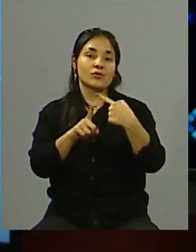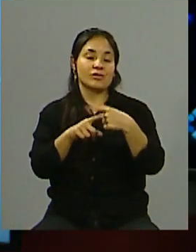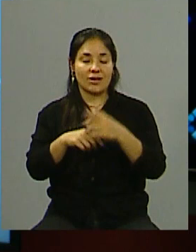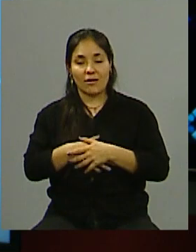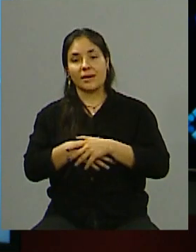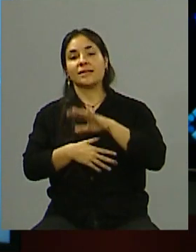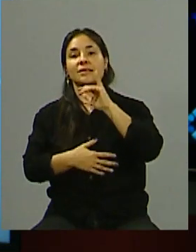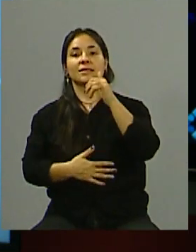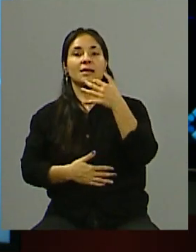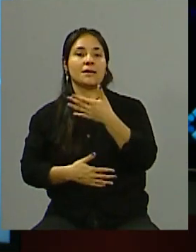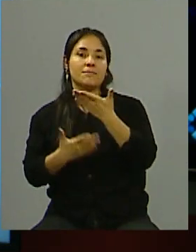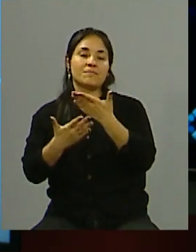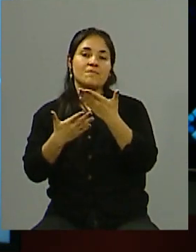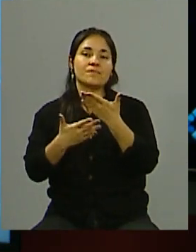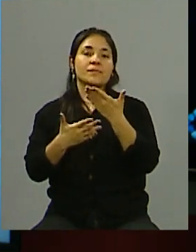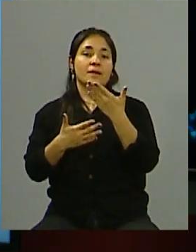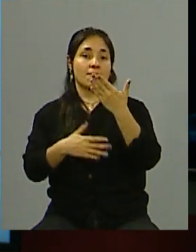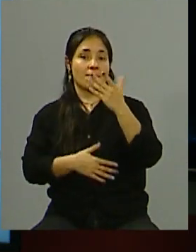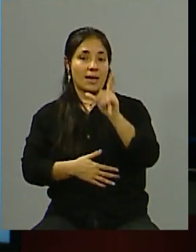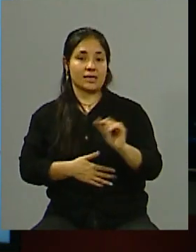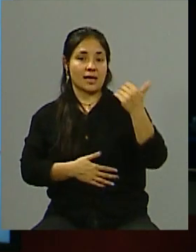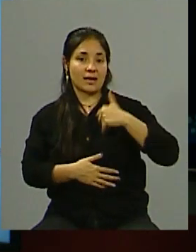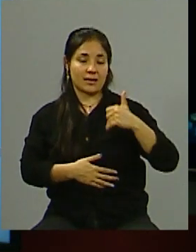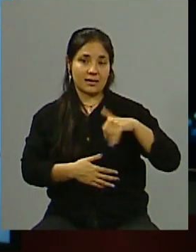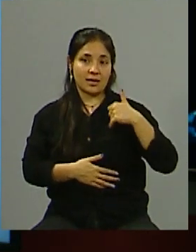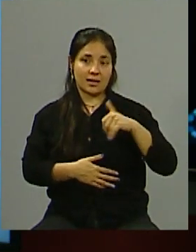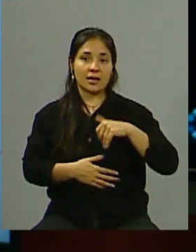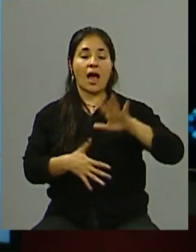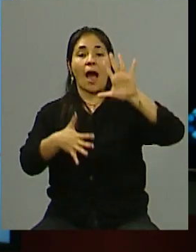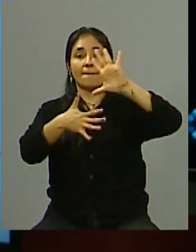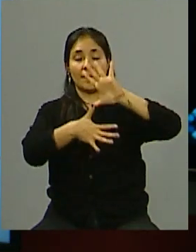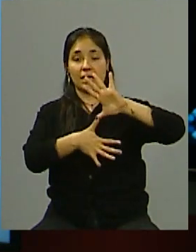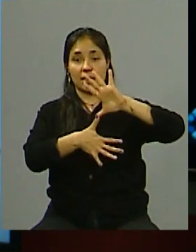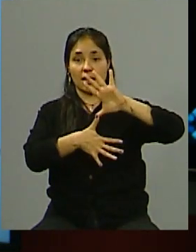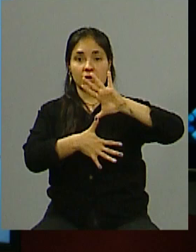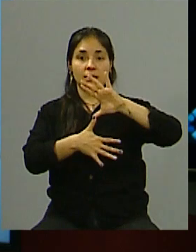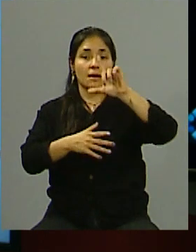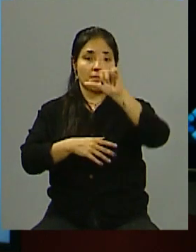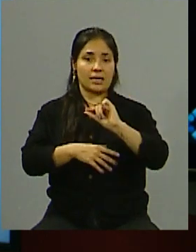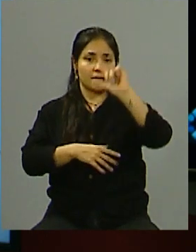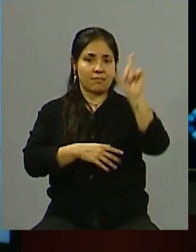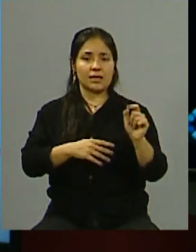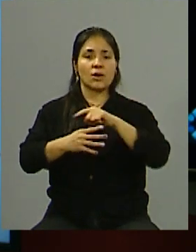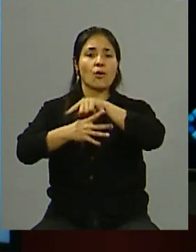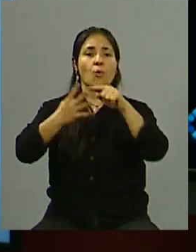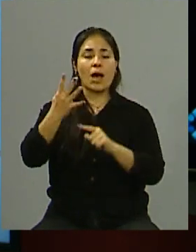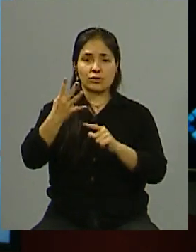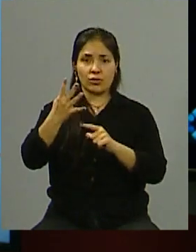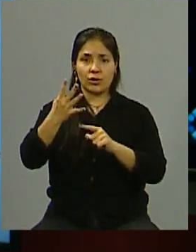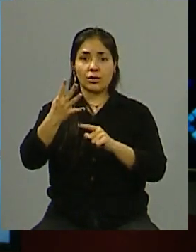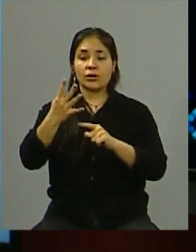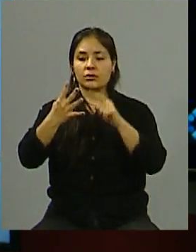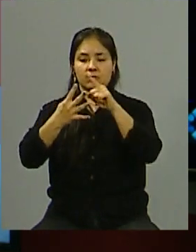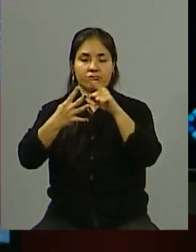sea. Bueno, Argentina es uno de los 4 países a nivel de América Latina que tienen por ley los